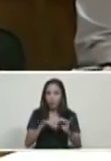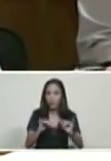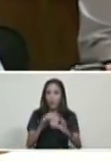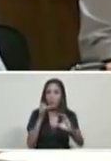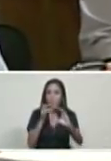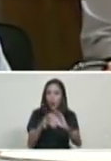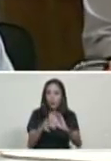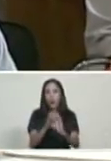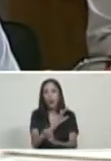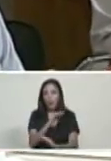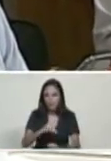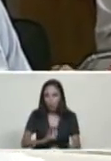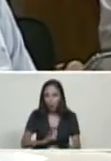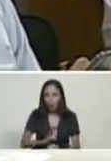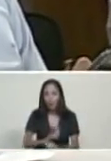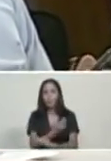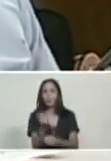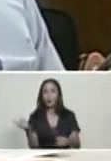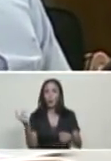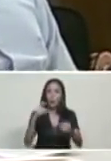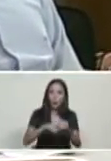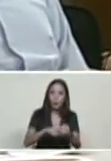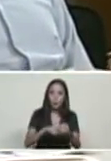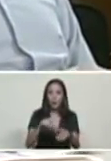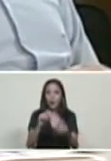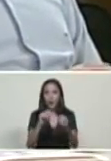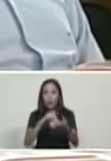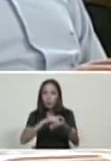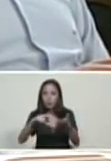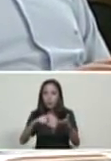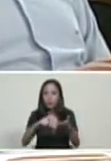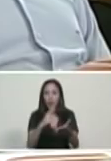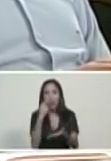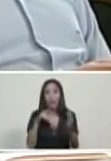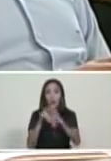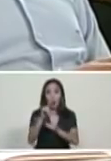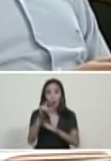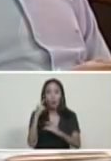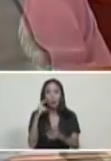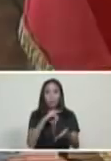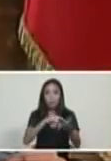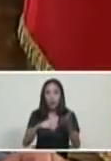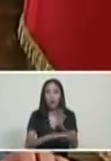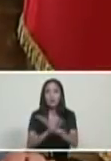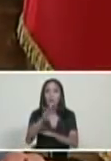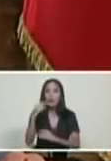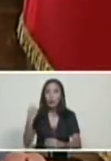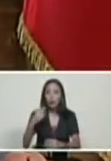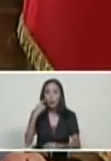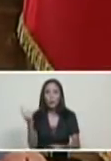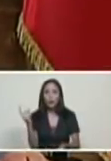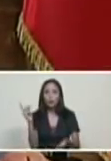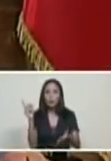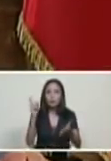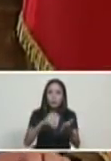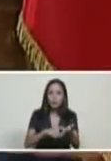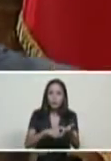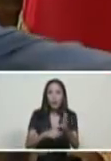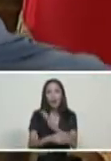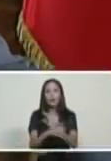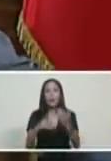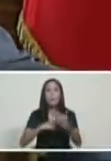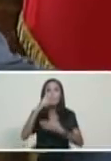entrar al monedero Patria y ahí le va a aparecer a partir del lunes 5 de noviembre la opción planes de